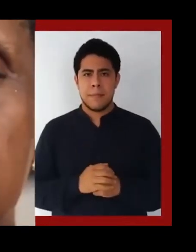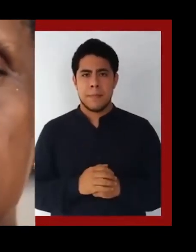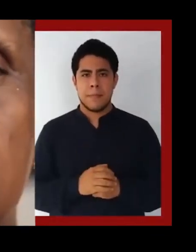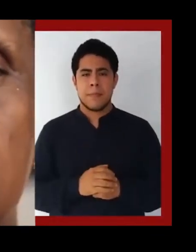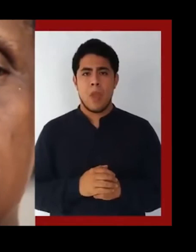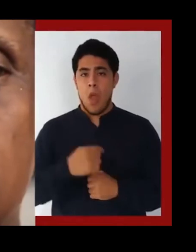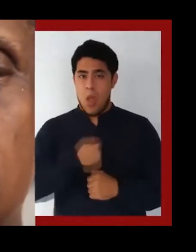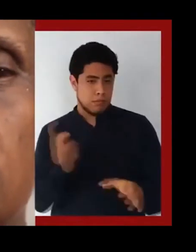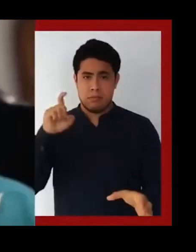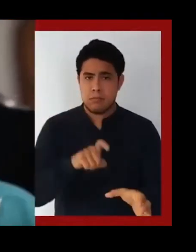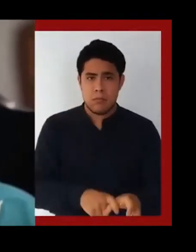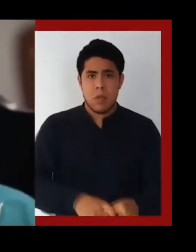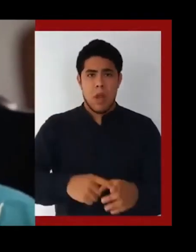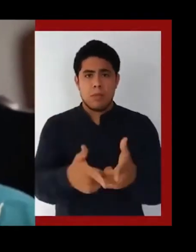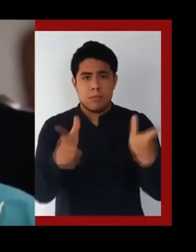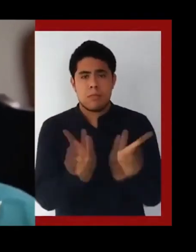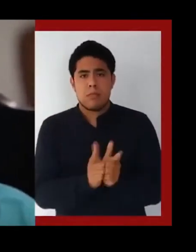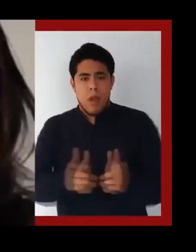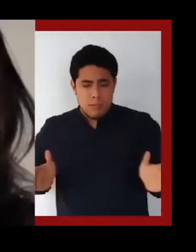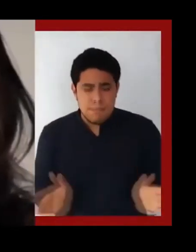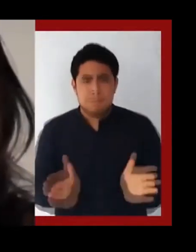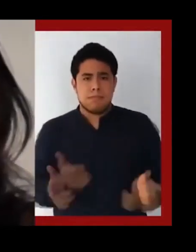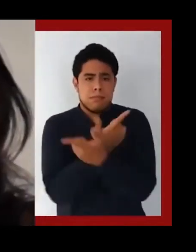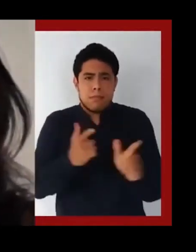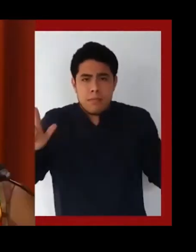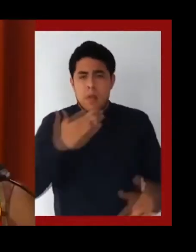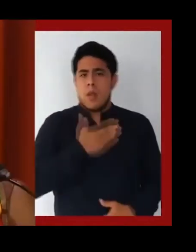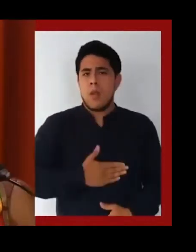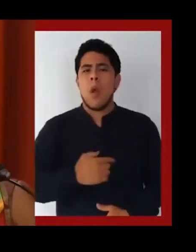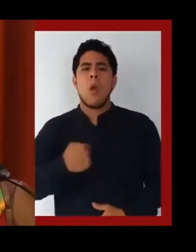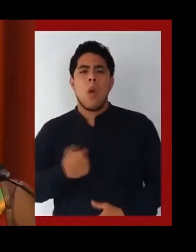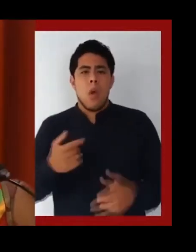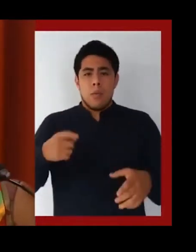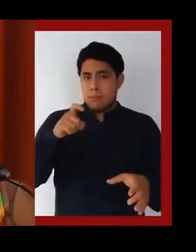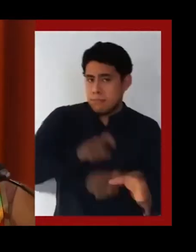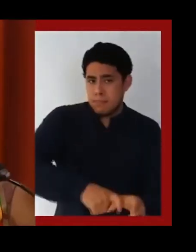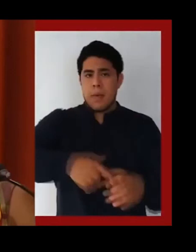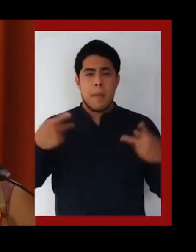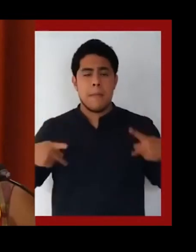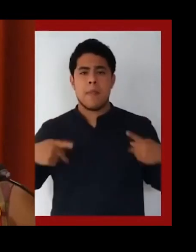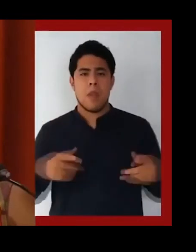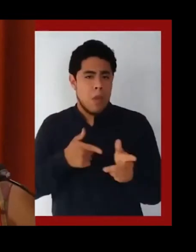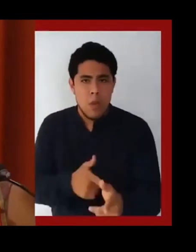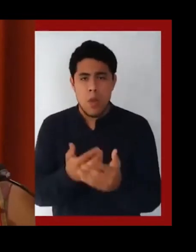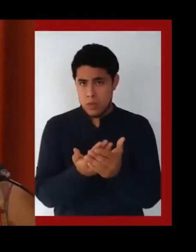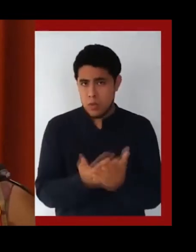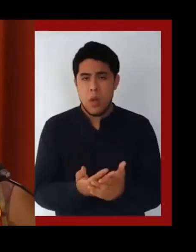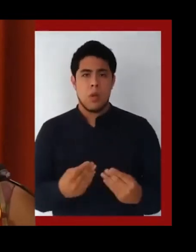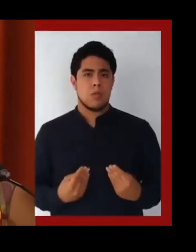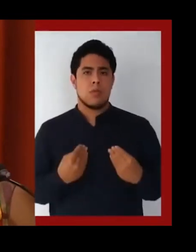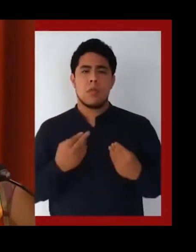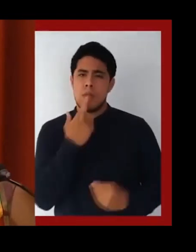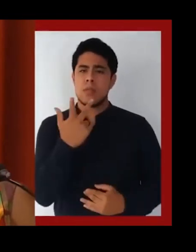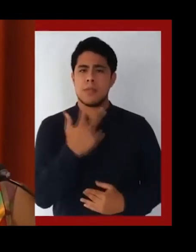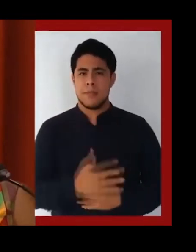quienes conservan la esperanza por un mejor vivir, de aquellas mujeres que usan el amor